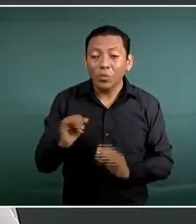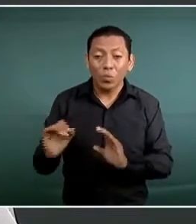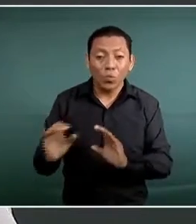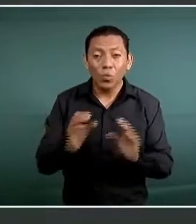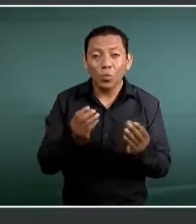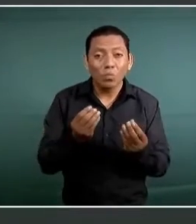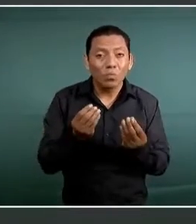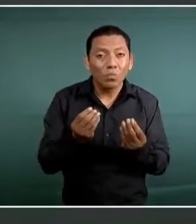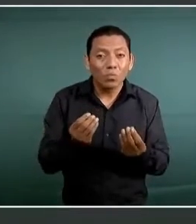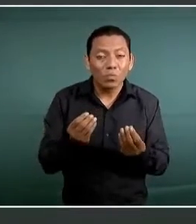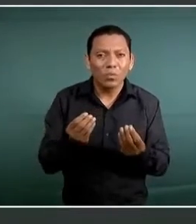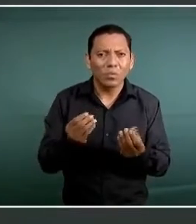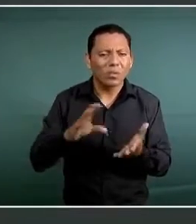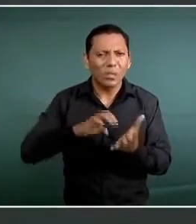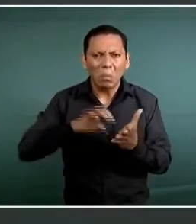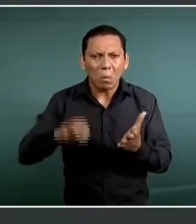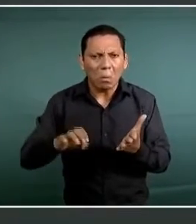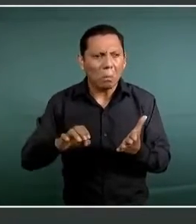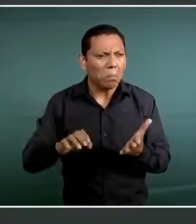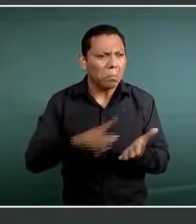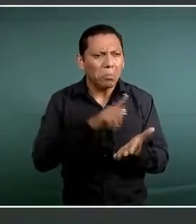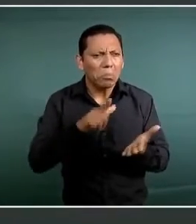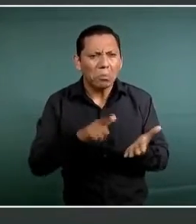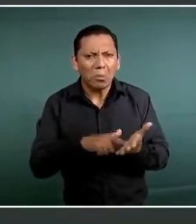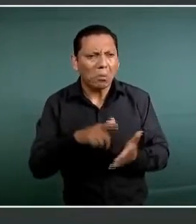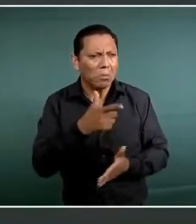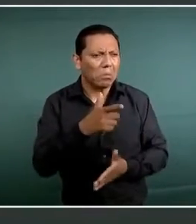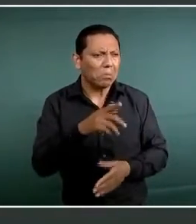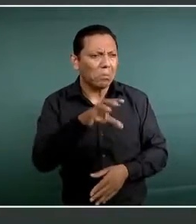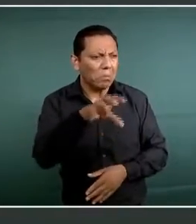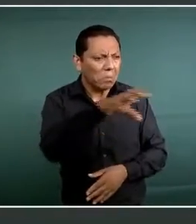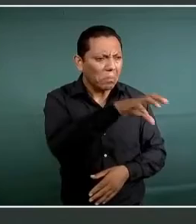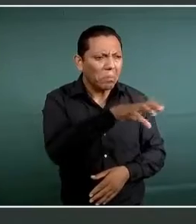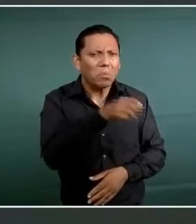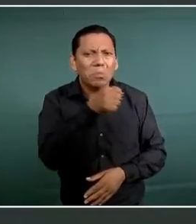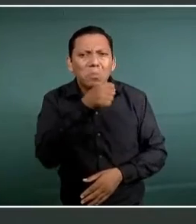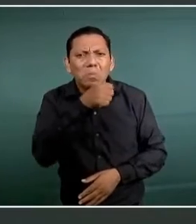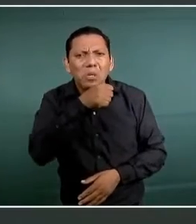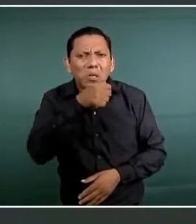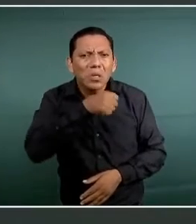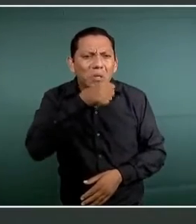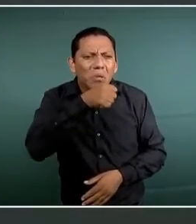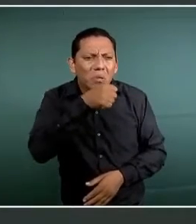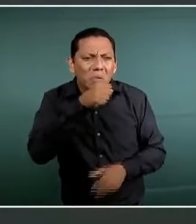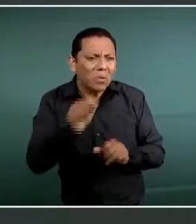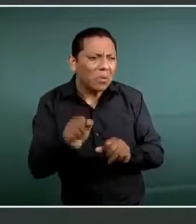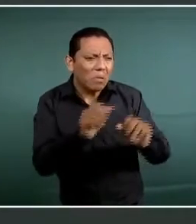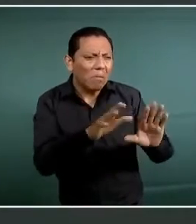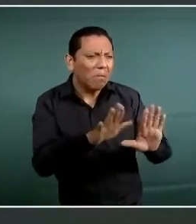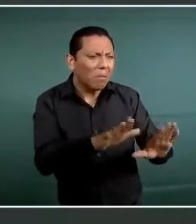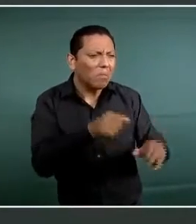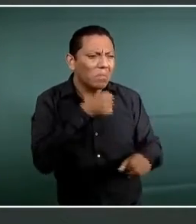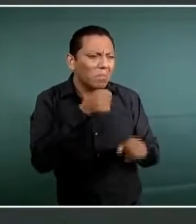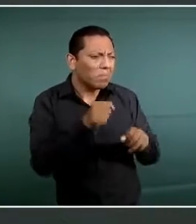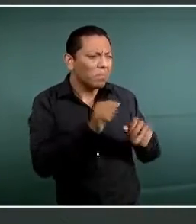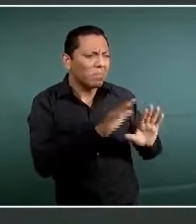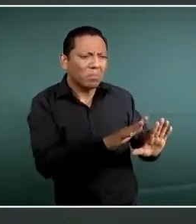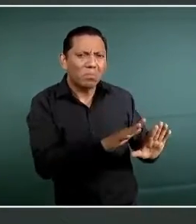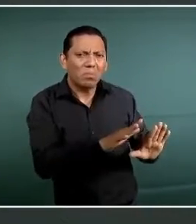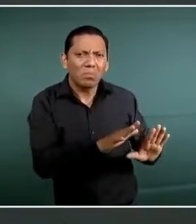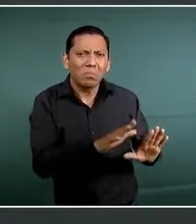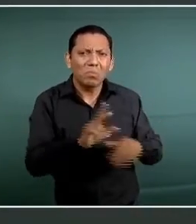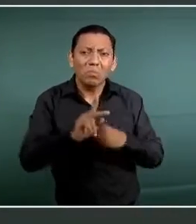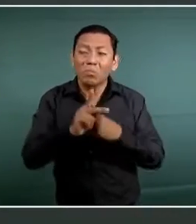muchos asilos de anciano como en otras partes les pegó